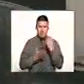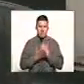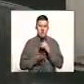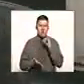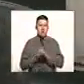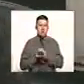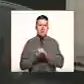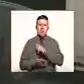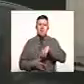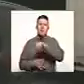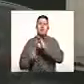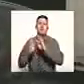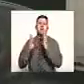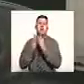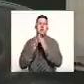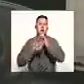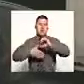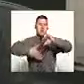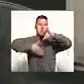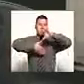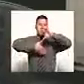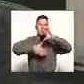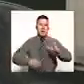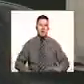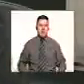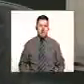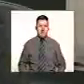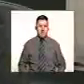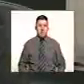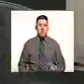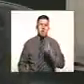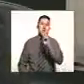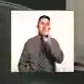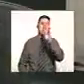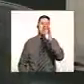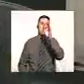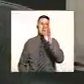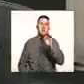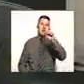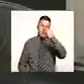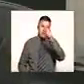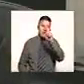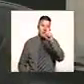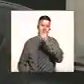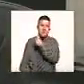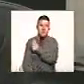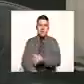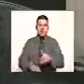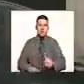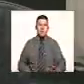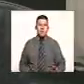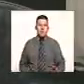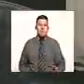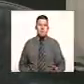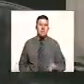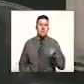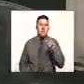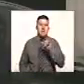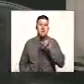lo mismo que se gana un congresista en América Latina, que no son 28 millones de pesos, sino 16. O lo